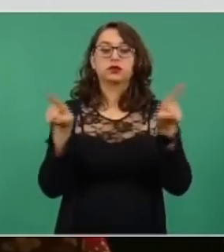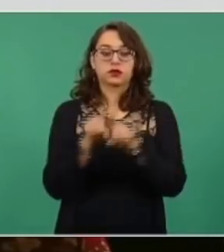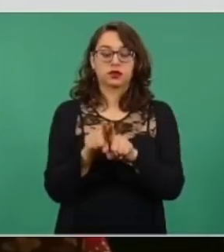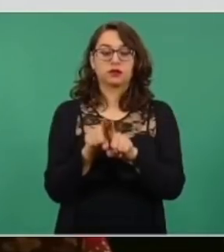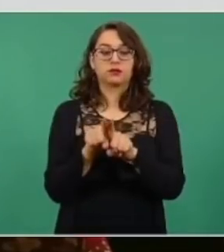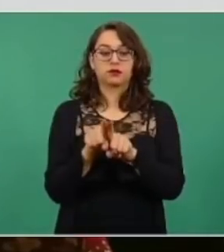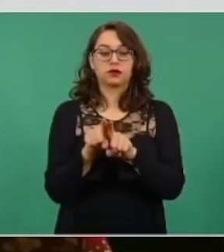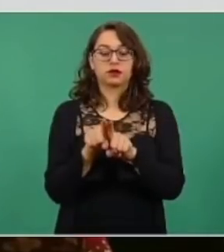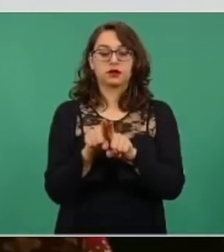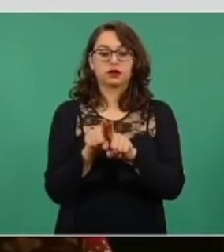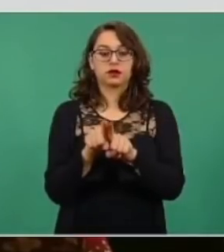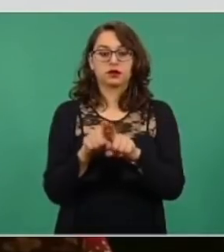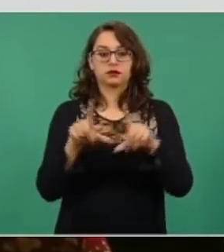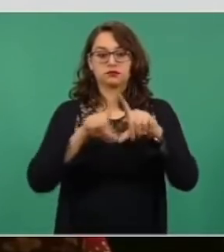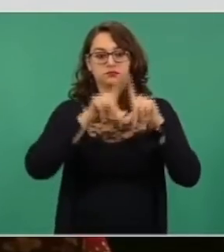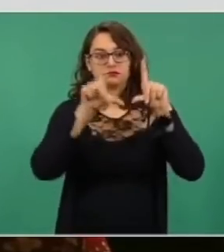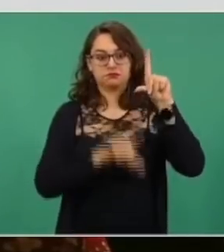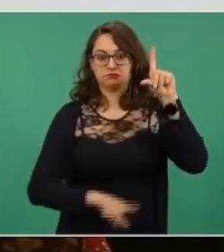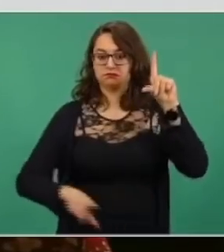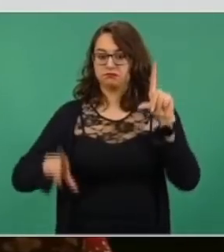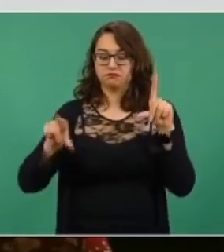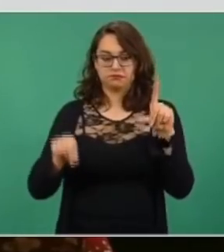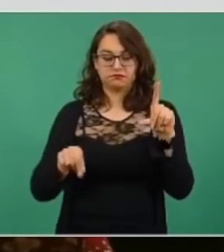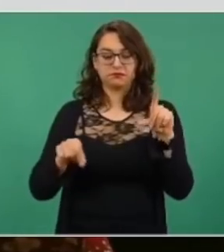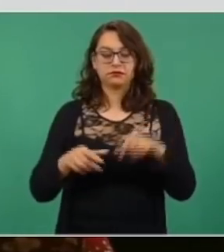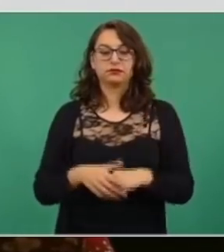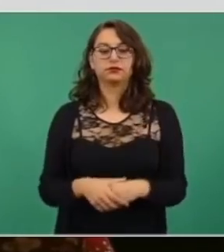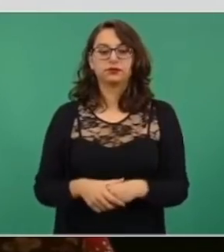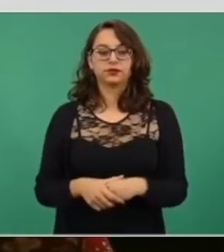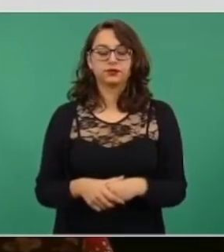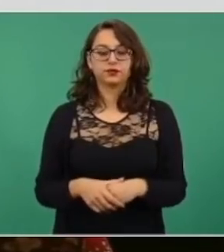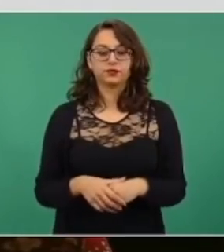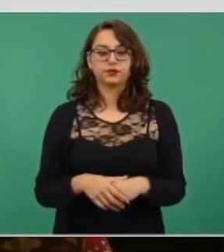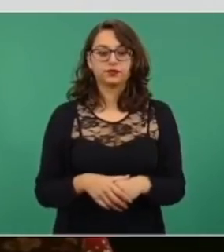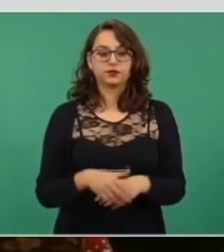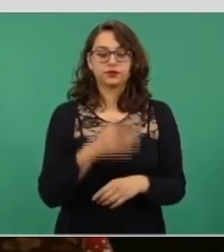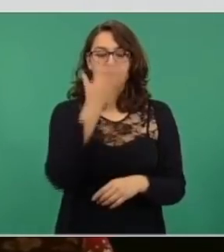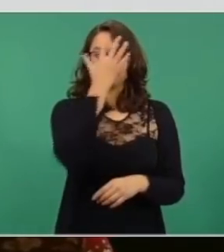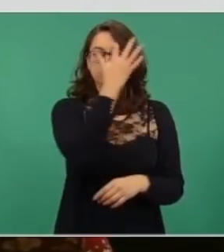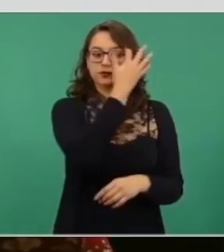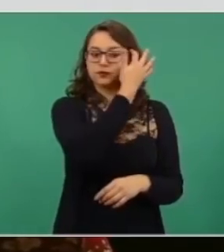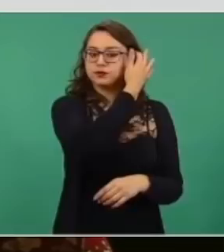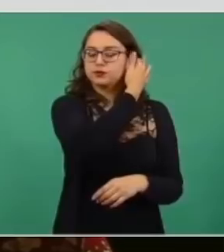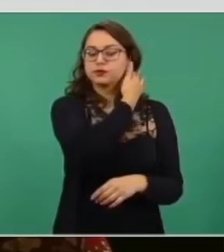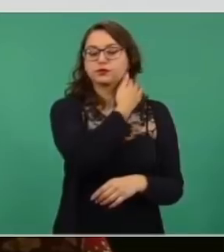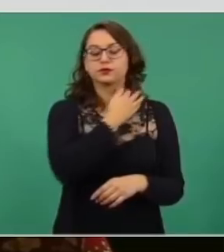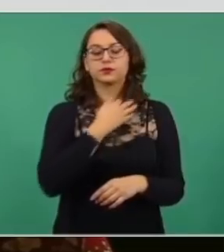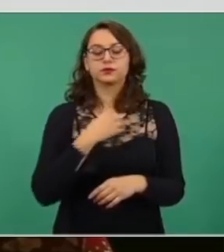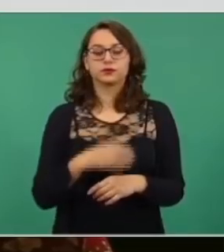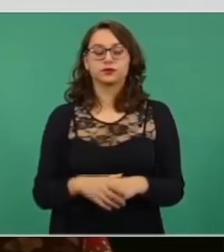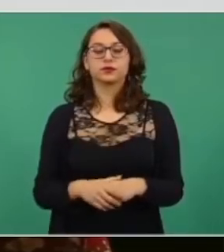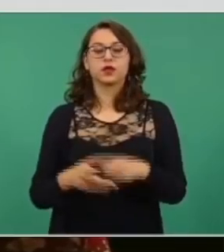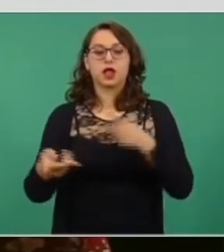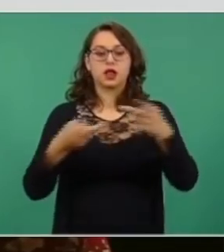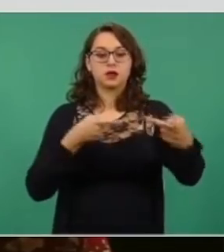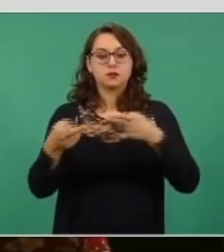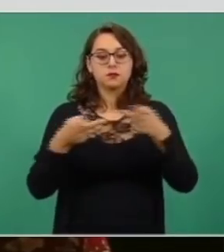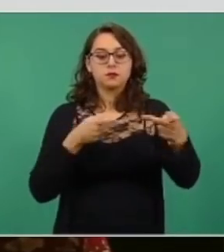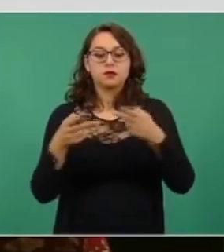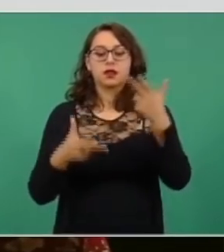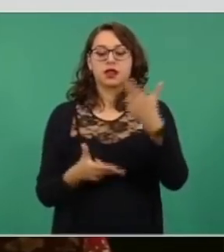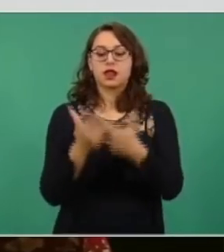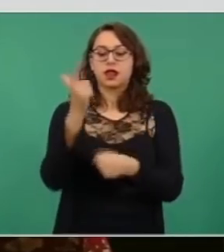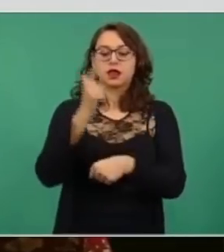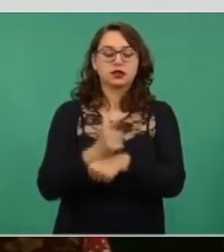nivel de vacunación en todo el país. Gracias al Plan Nacional de Vacunación